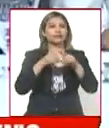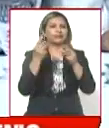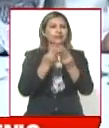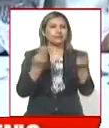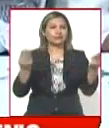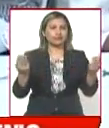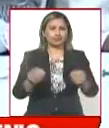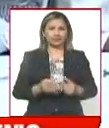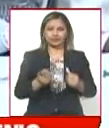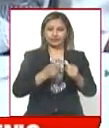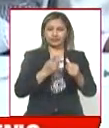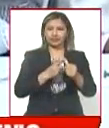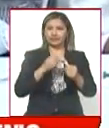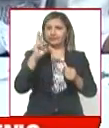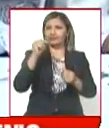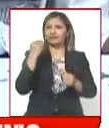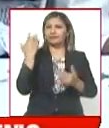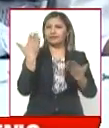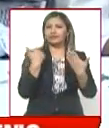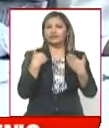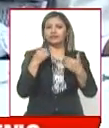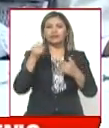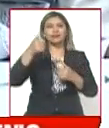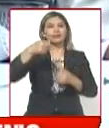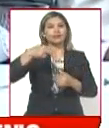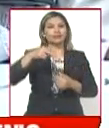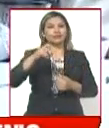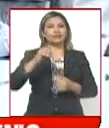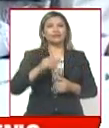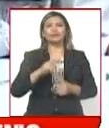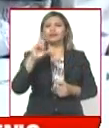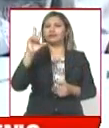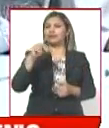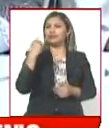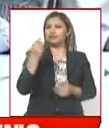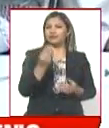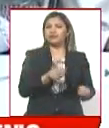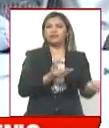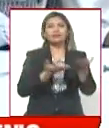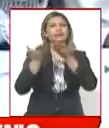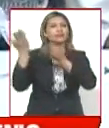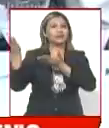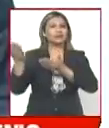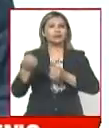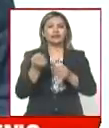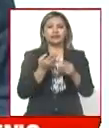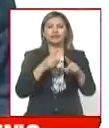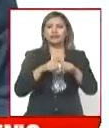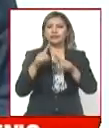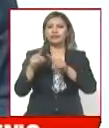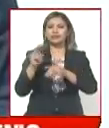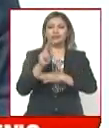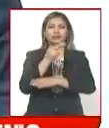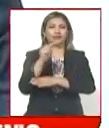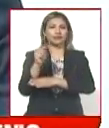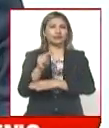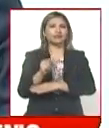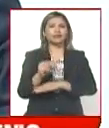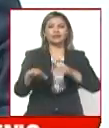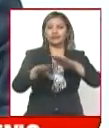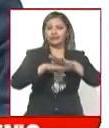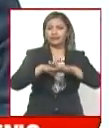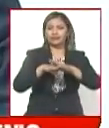primas, no solamente exportar agroindustria, no solamente exportar recursos naturales,